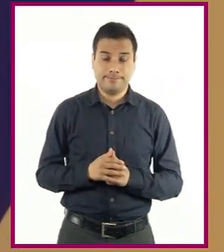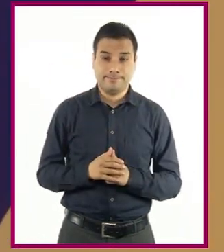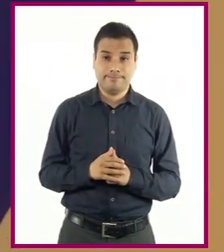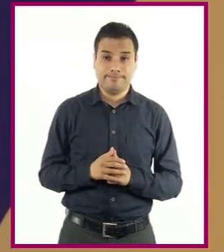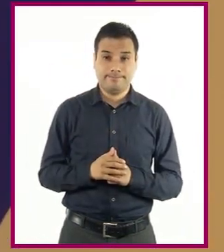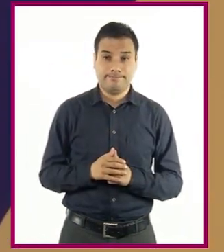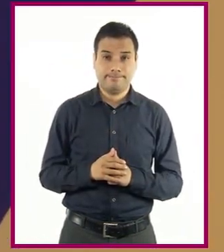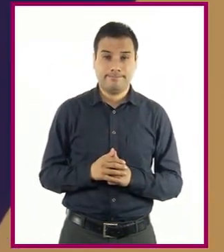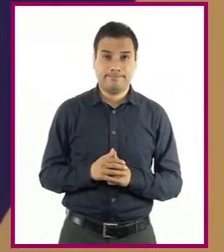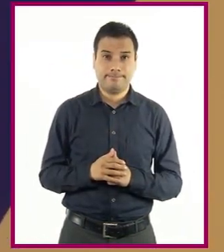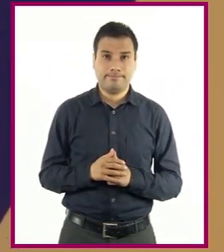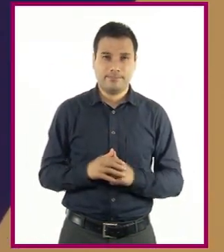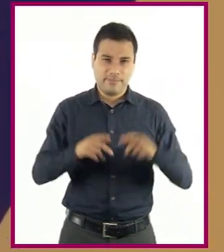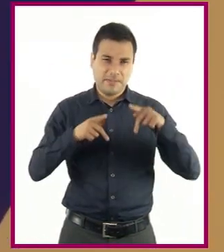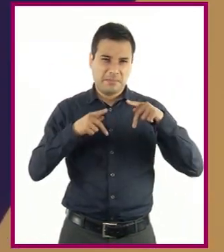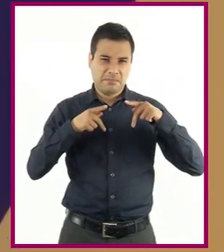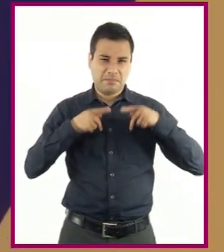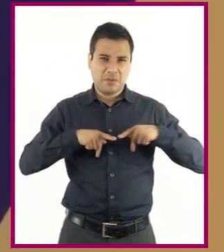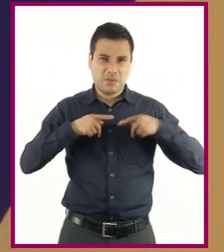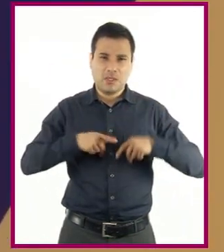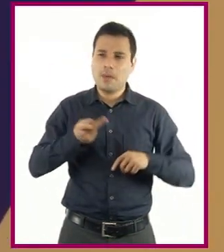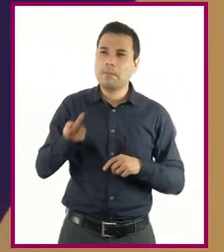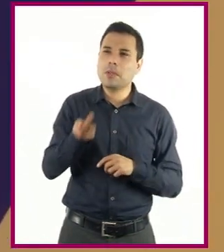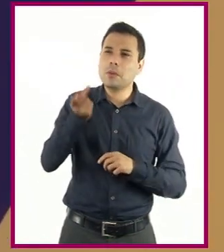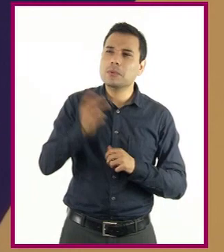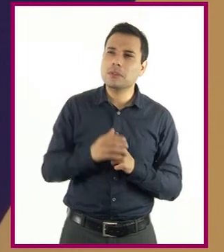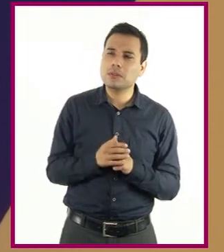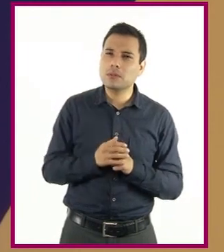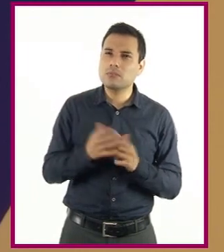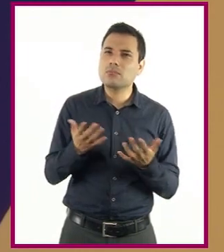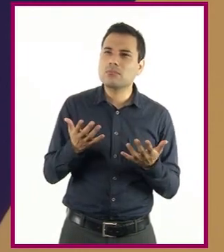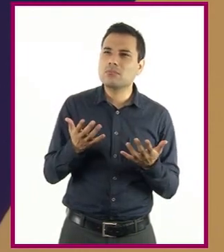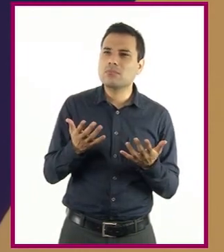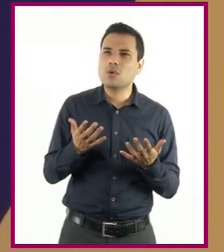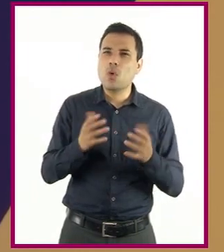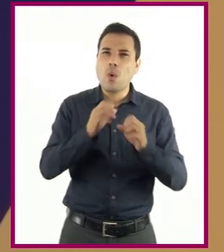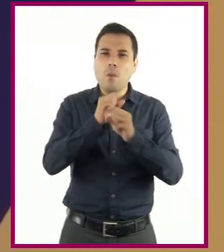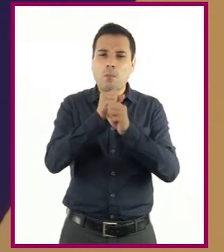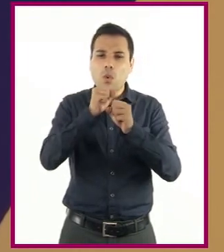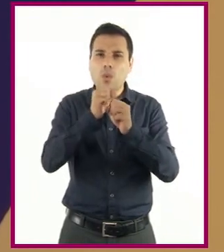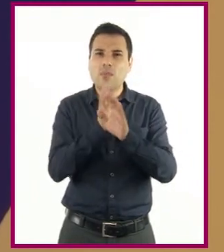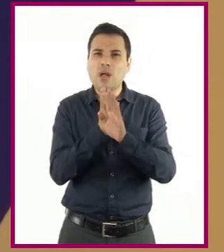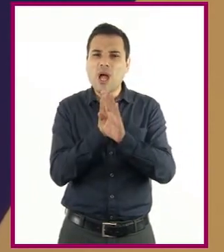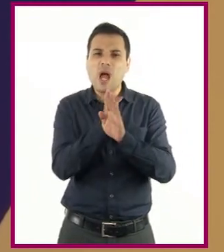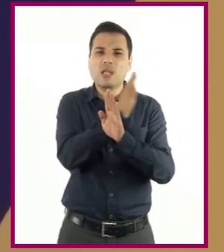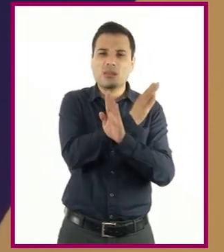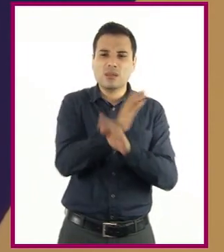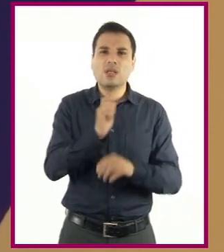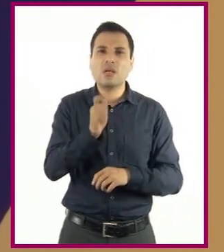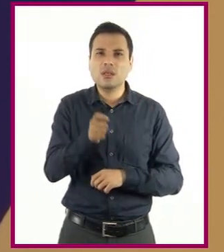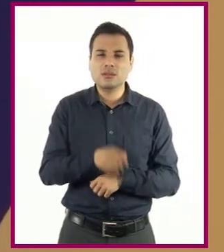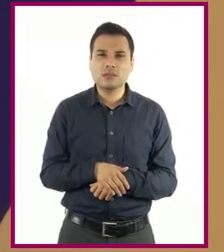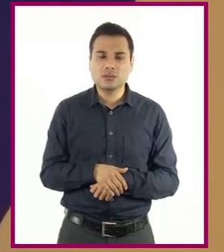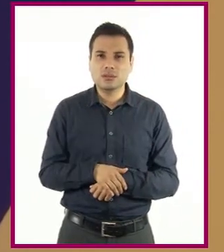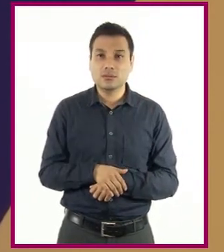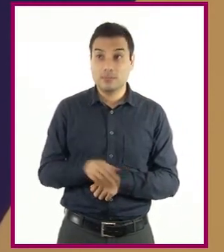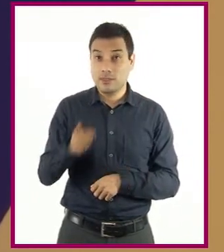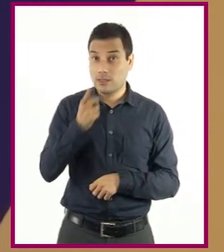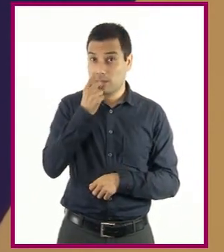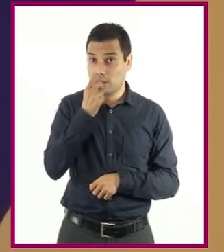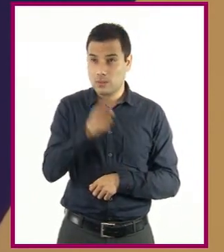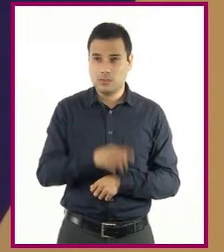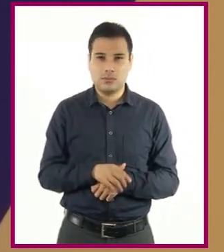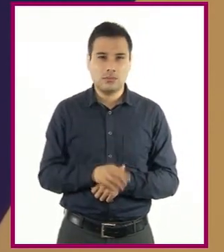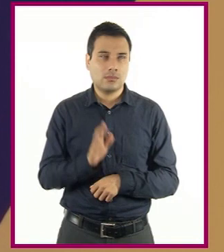aquellos que le cuestionaban qué había antes de que este fenómeno sucediera, Stephen Hawking respondía: esto es